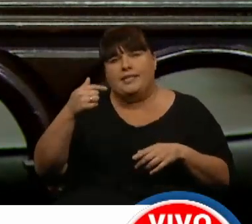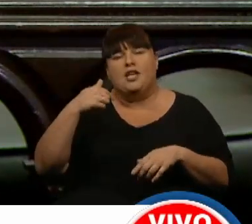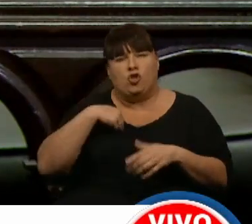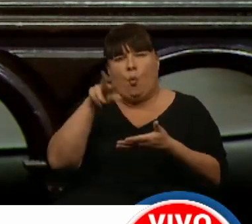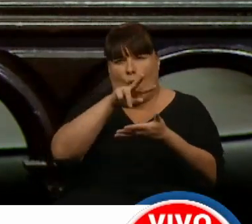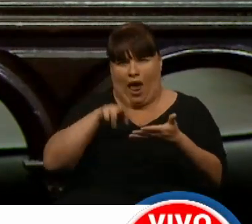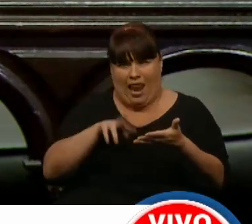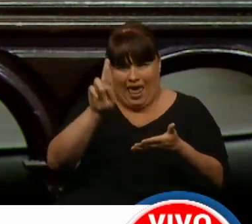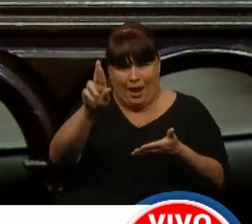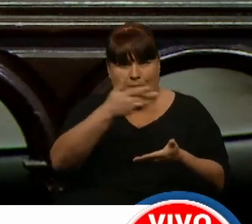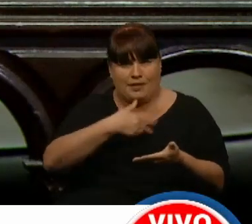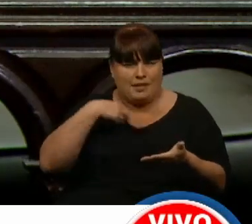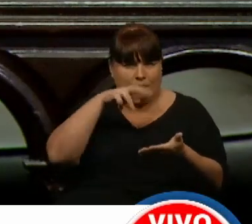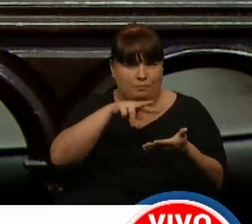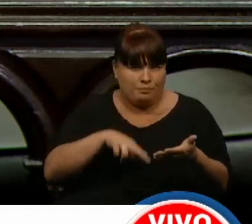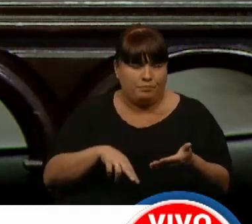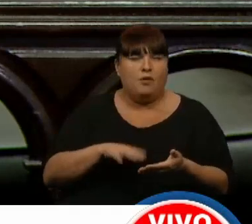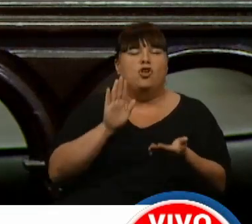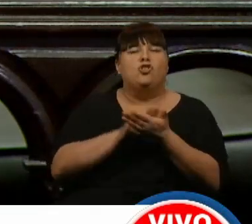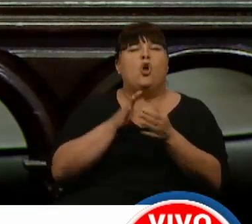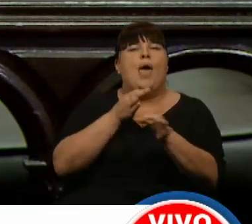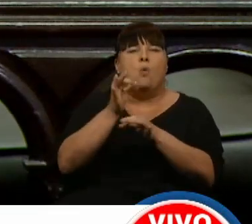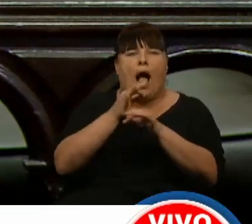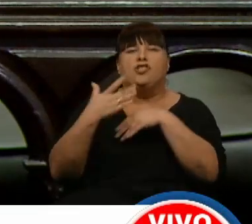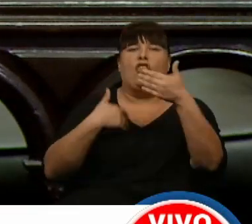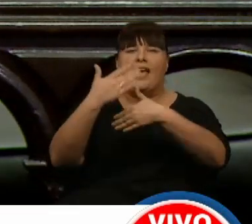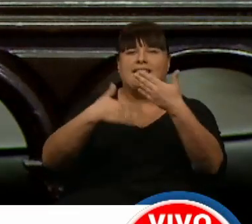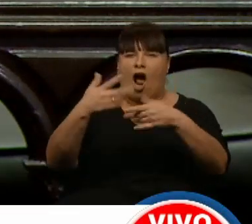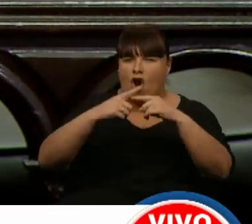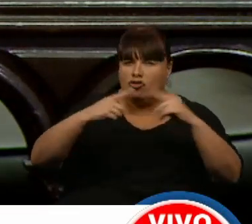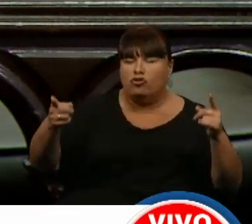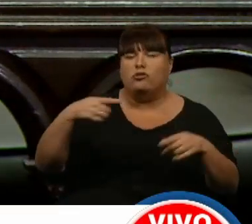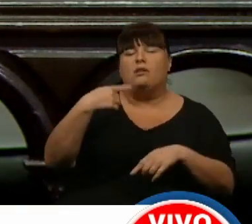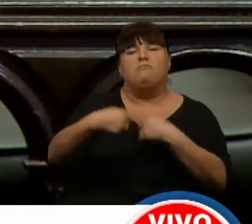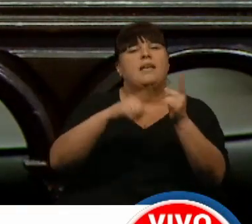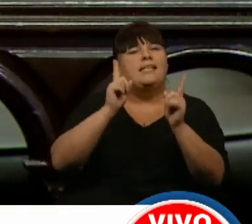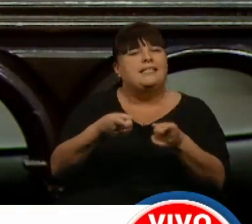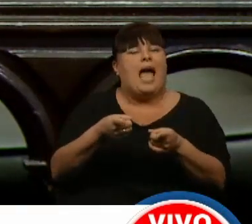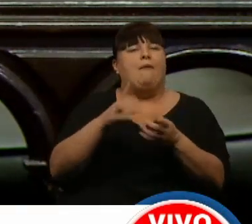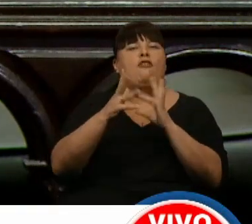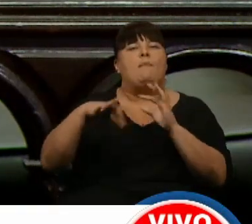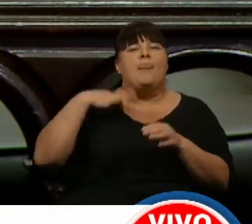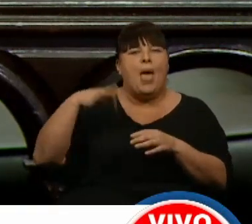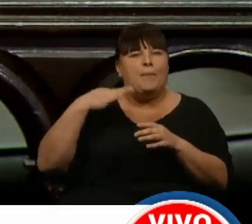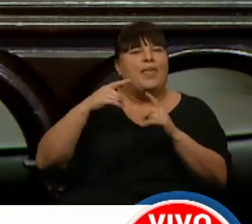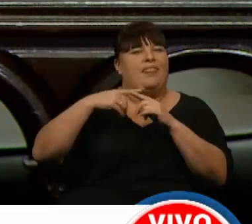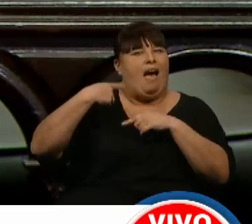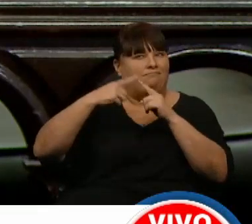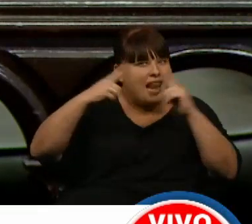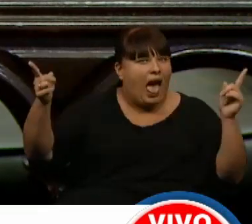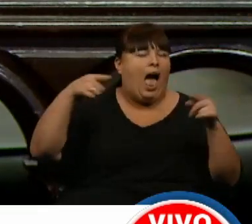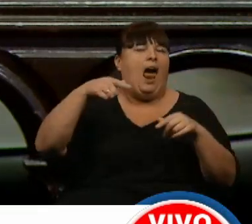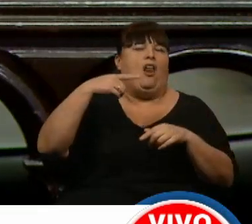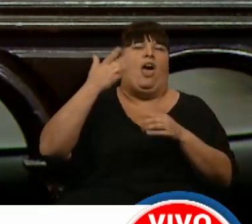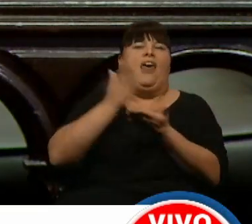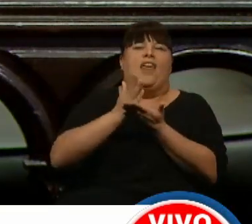permito leer acá, presidente, mediante la educación para el desarrollo sostenible y la adopción de estilos de vida sostenibles, los